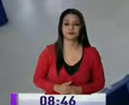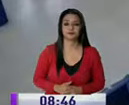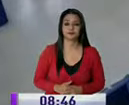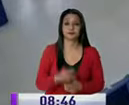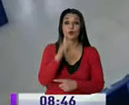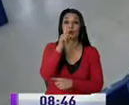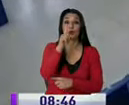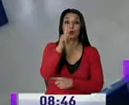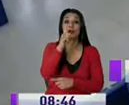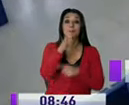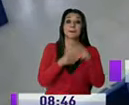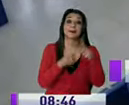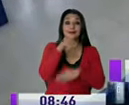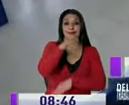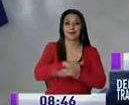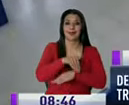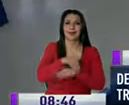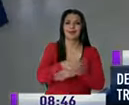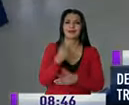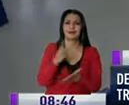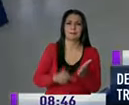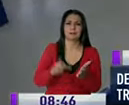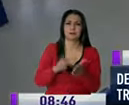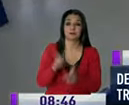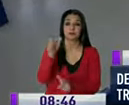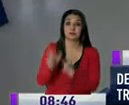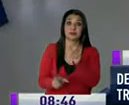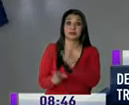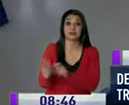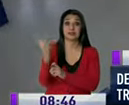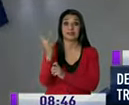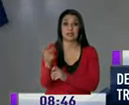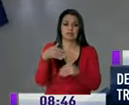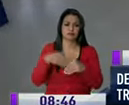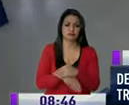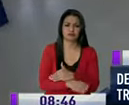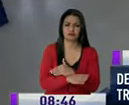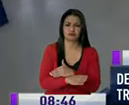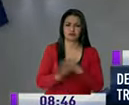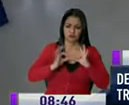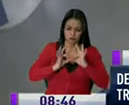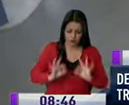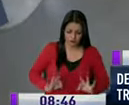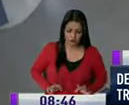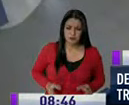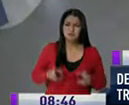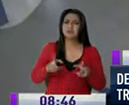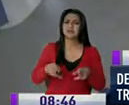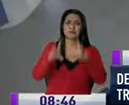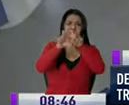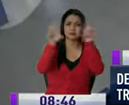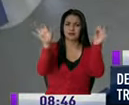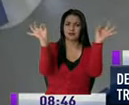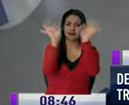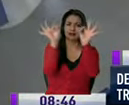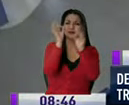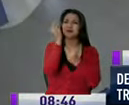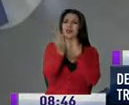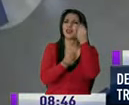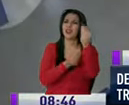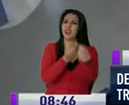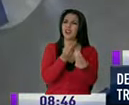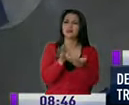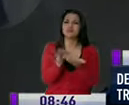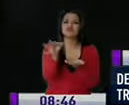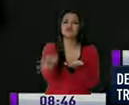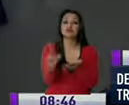con 31 minutos que tres sujetos vestidos con uniformes similares a los de la Corporación Nacional de Electricidad ingresaron a la agencia del Recreo